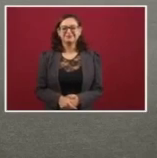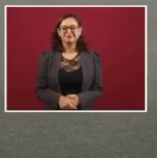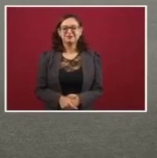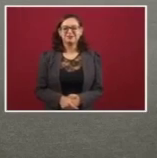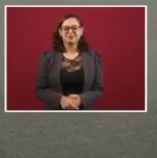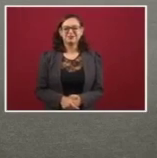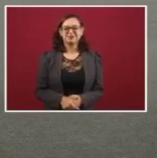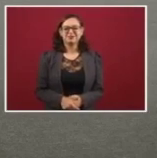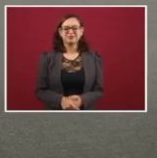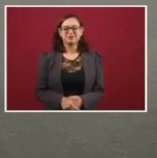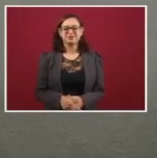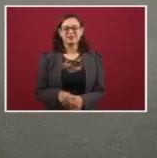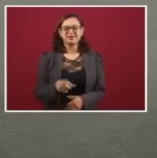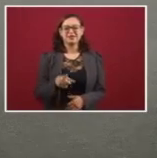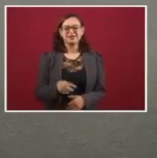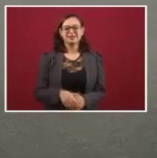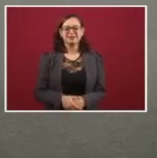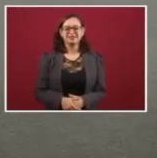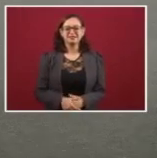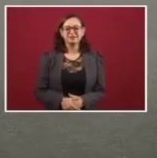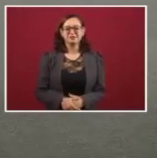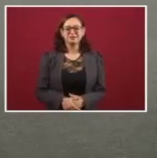Empezamos acá.